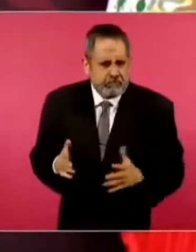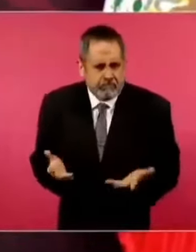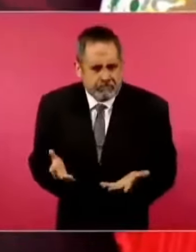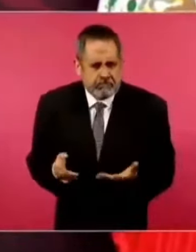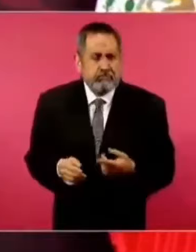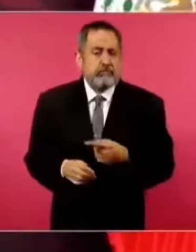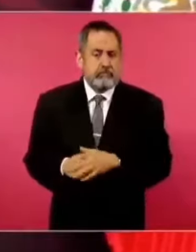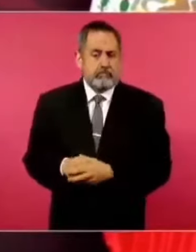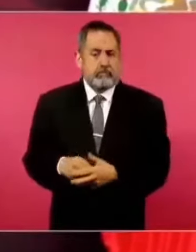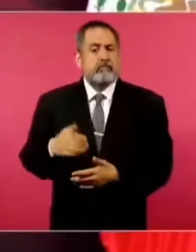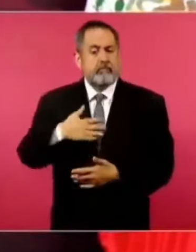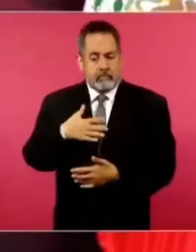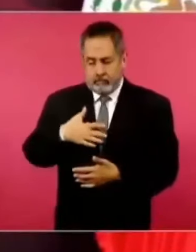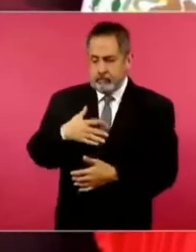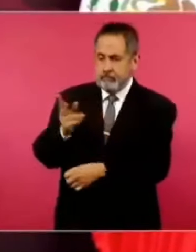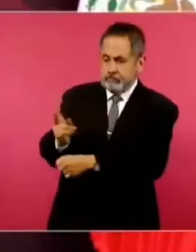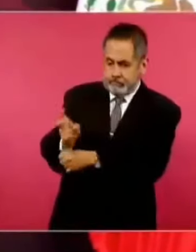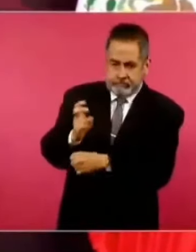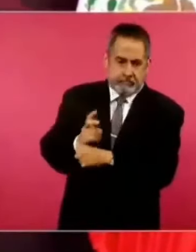La voy a invitar